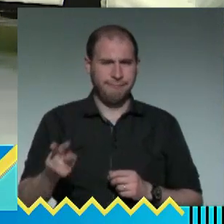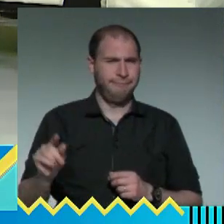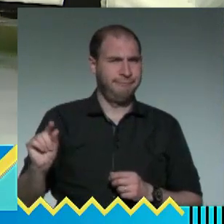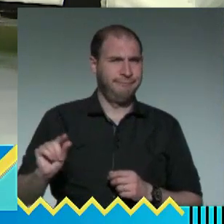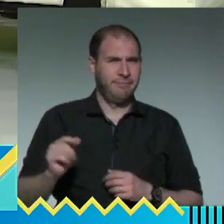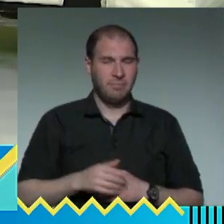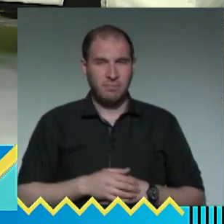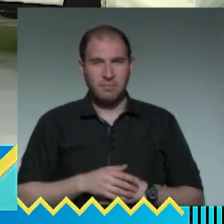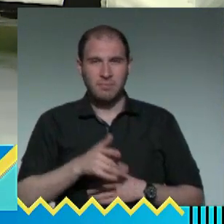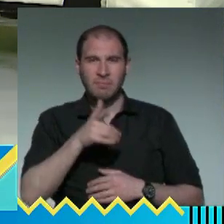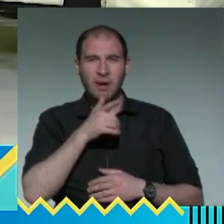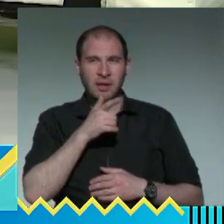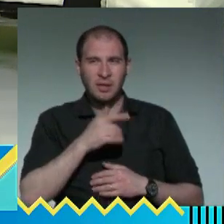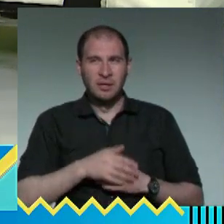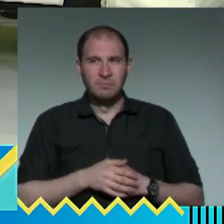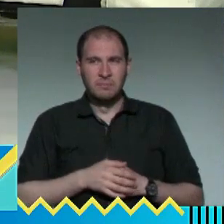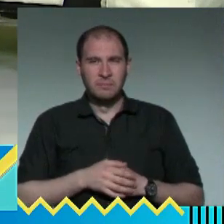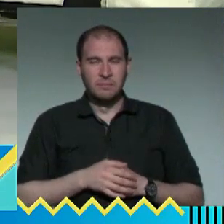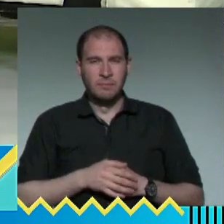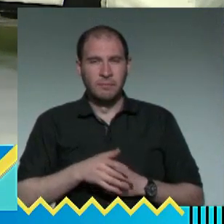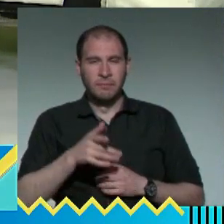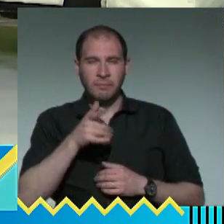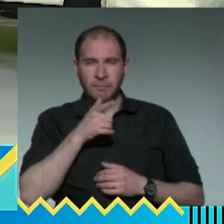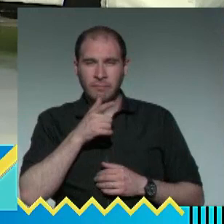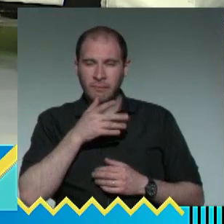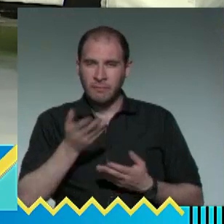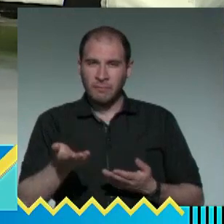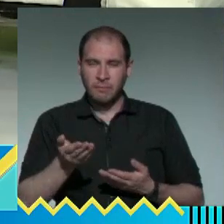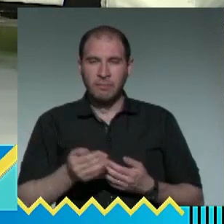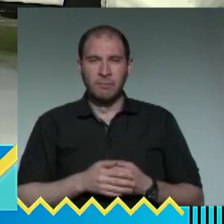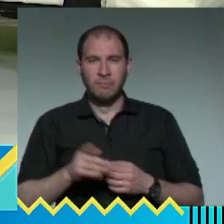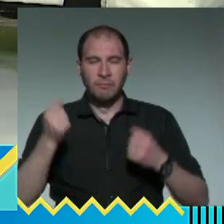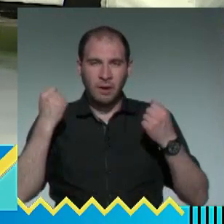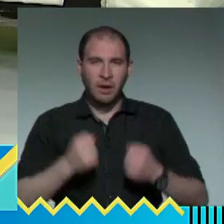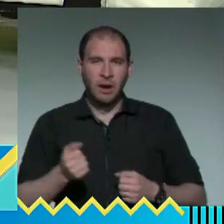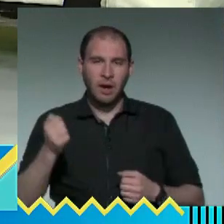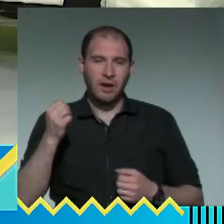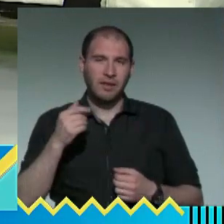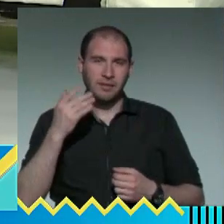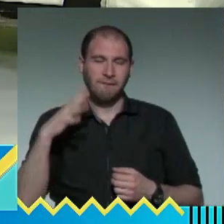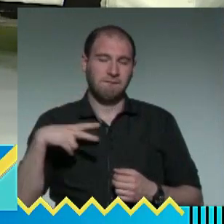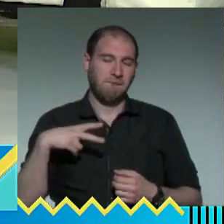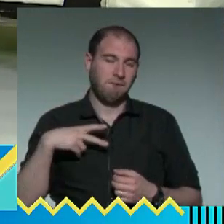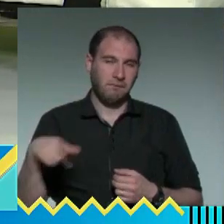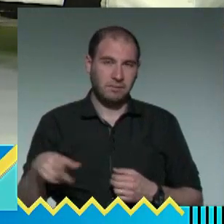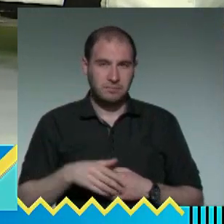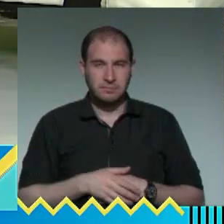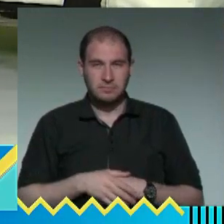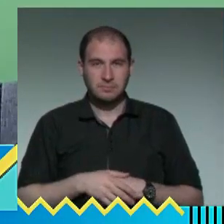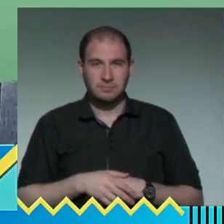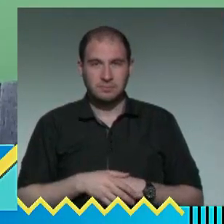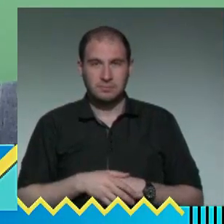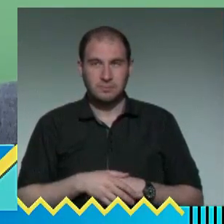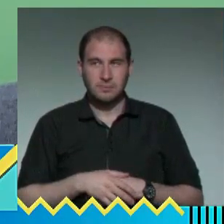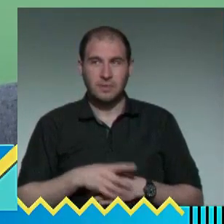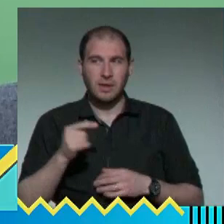A ver, era como que tal vez los ponían como en la postura de caretas, como los pondrían ahora, tal vez.